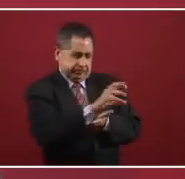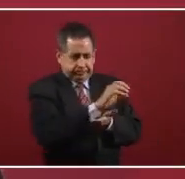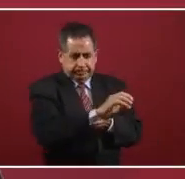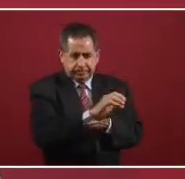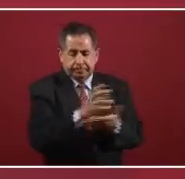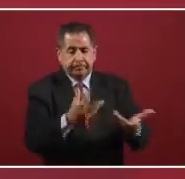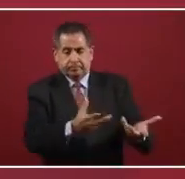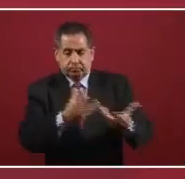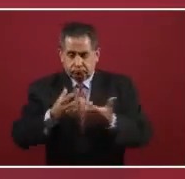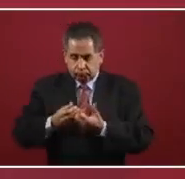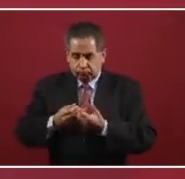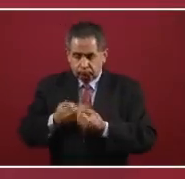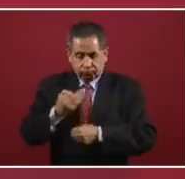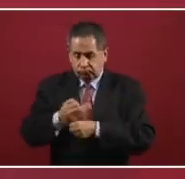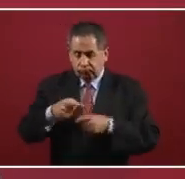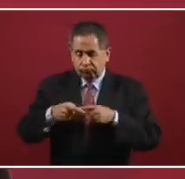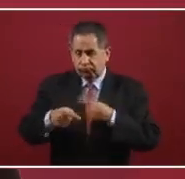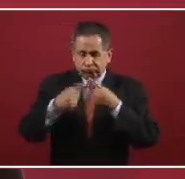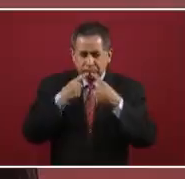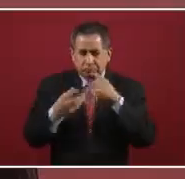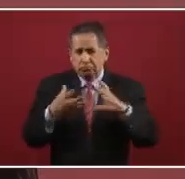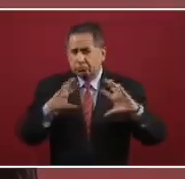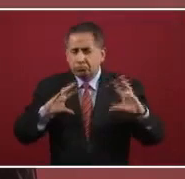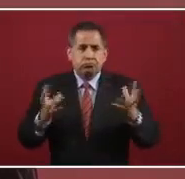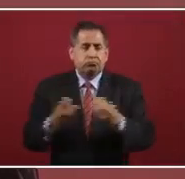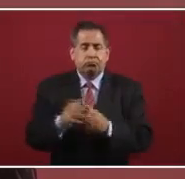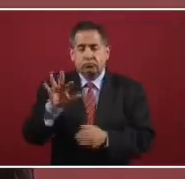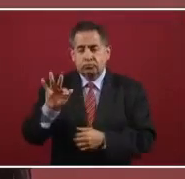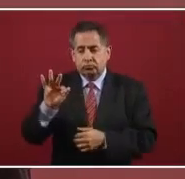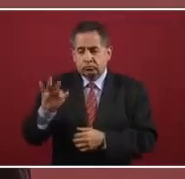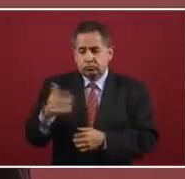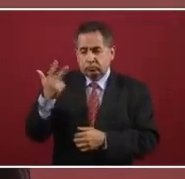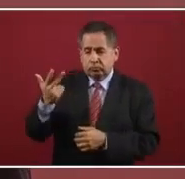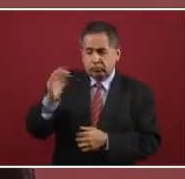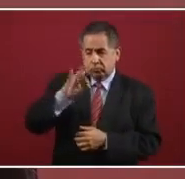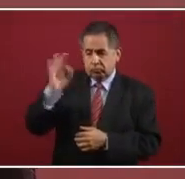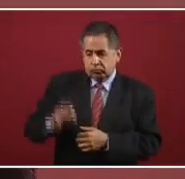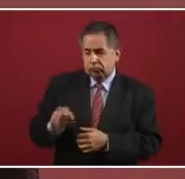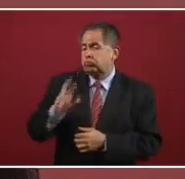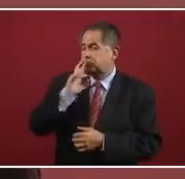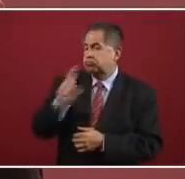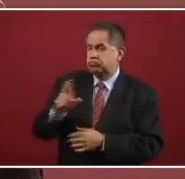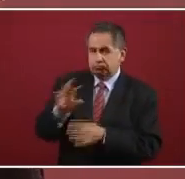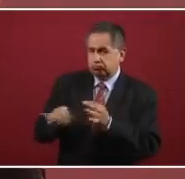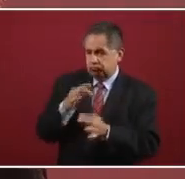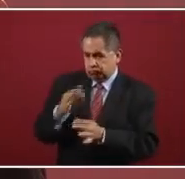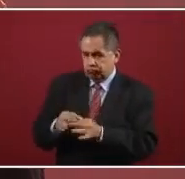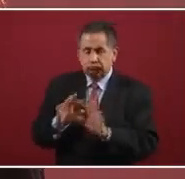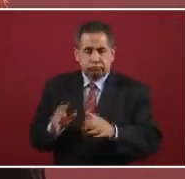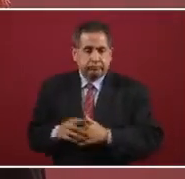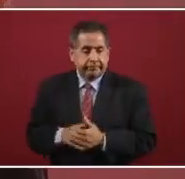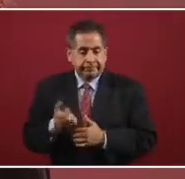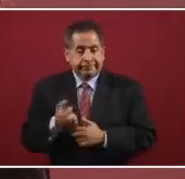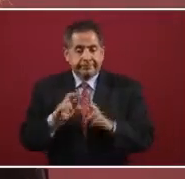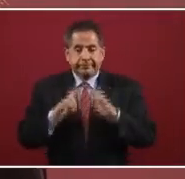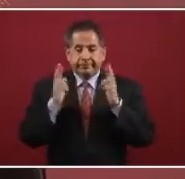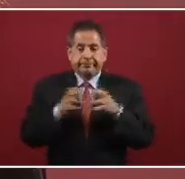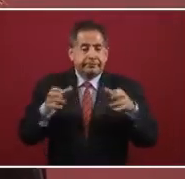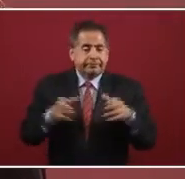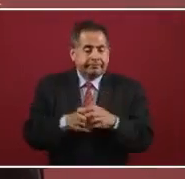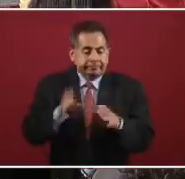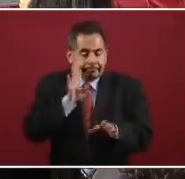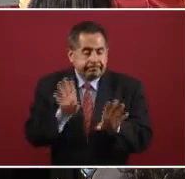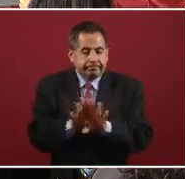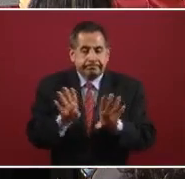solicitudes, y estamos ahorita en un 48% de respuesta. Y fue la reunión precisamente para buscar